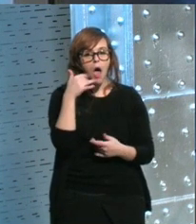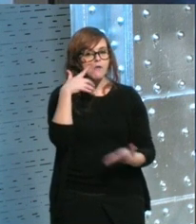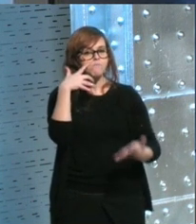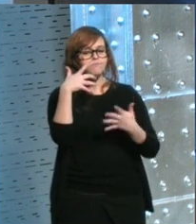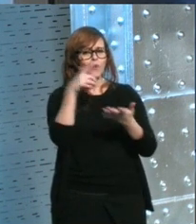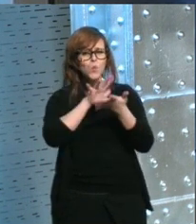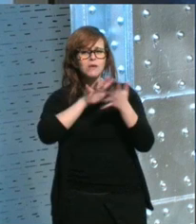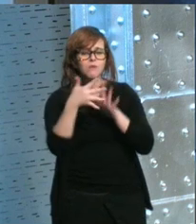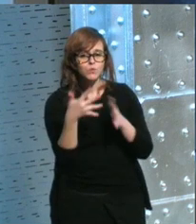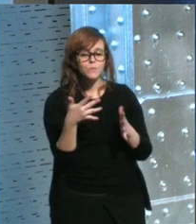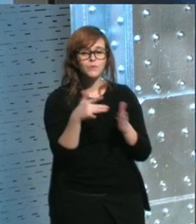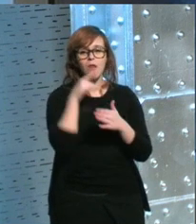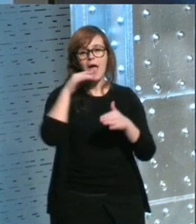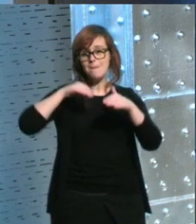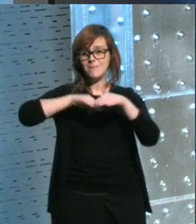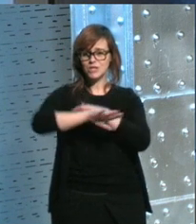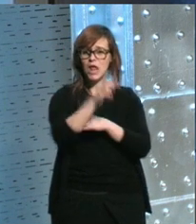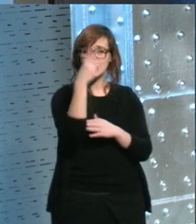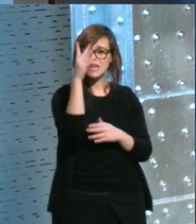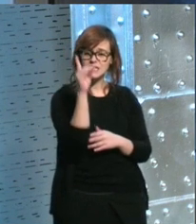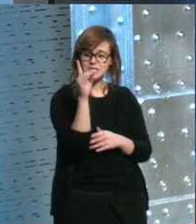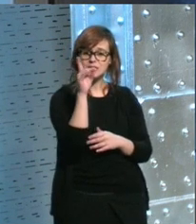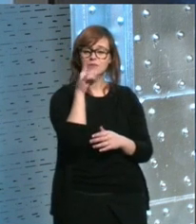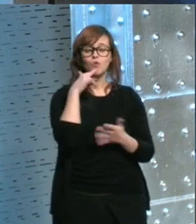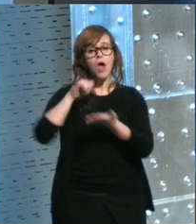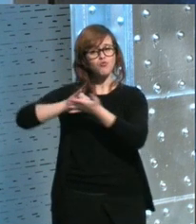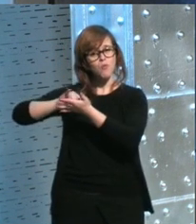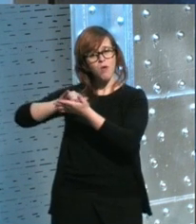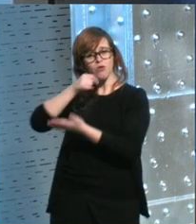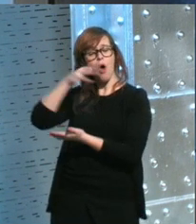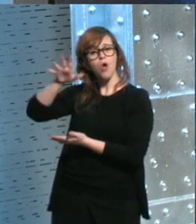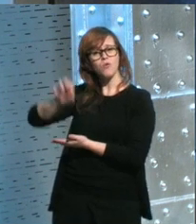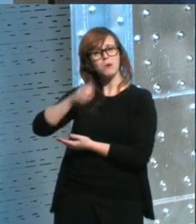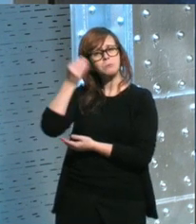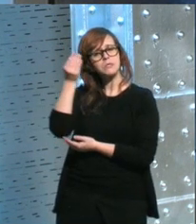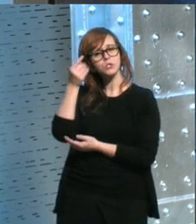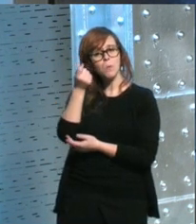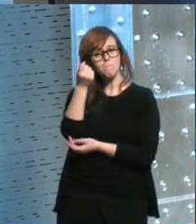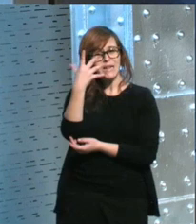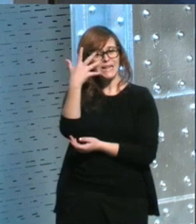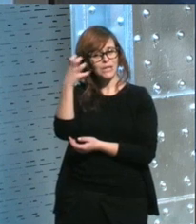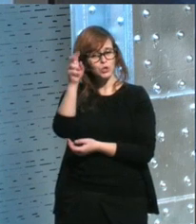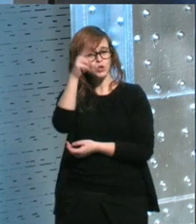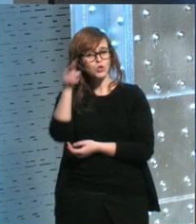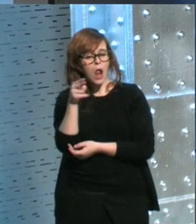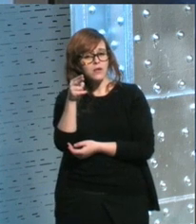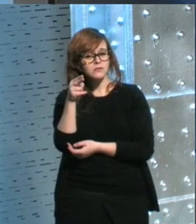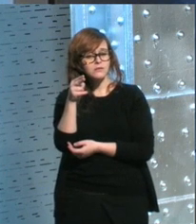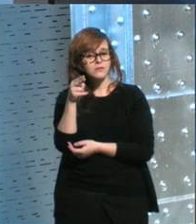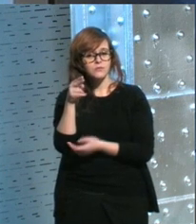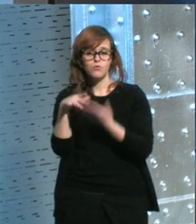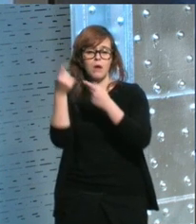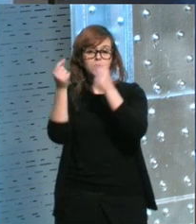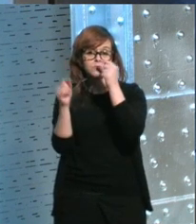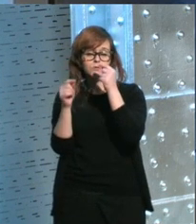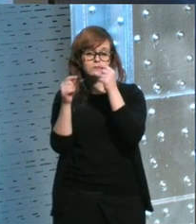enorme. Las impresoras 3D que se pueden comprar en Nueva York hoy en día cuestan, creo, $1.500 afuera del presupuesto